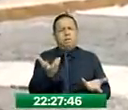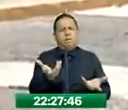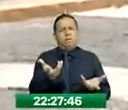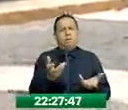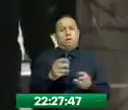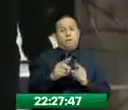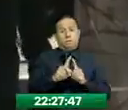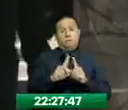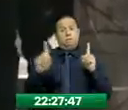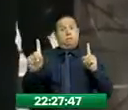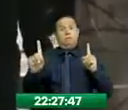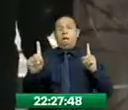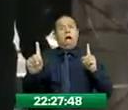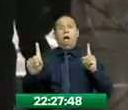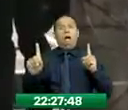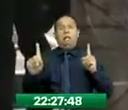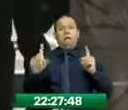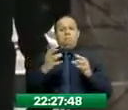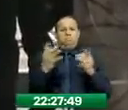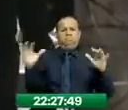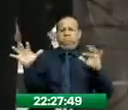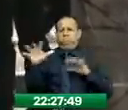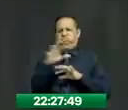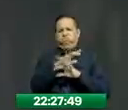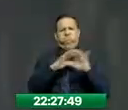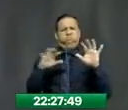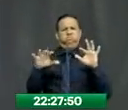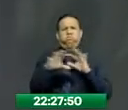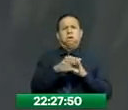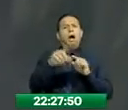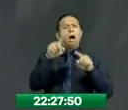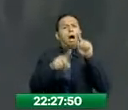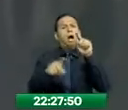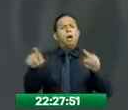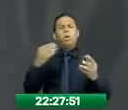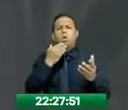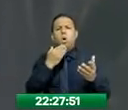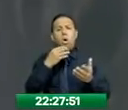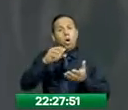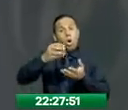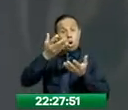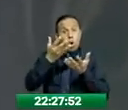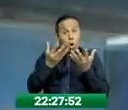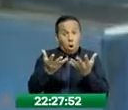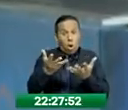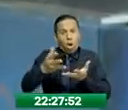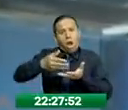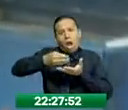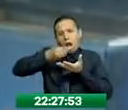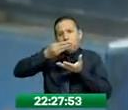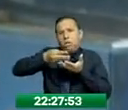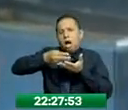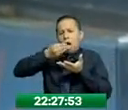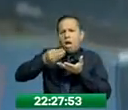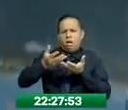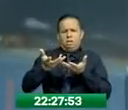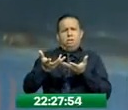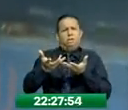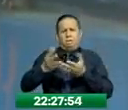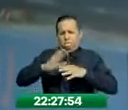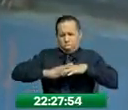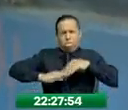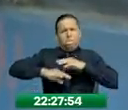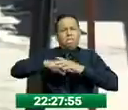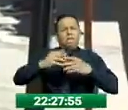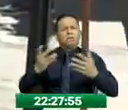casi no se cumple y hay gente que come alimentos con las manos entre la multitud sin embargo todas las personas entrevistadas